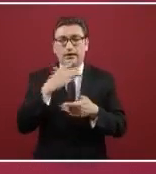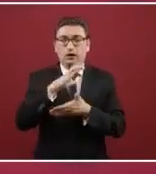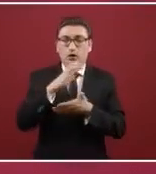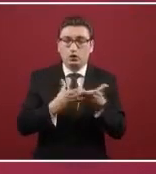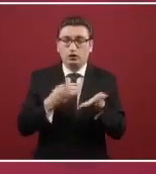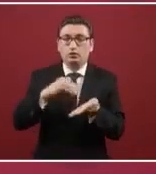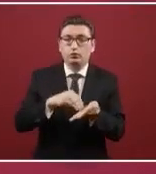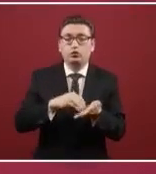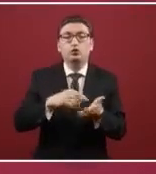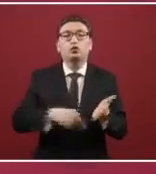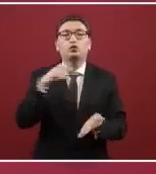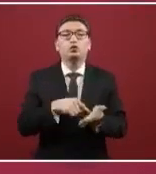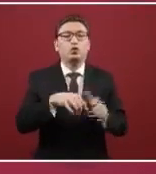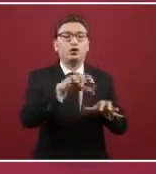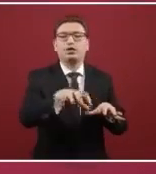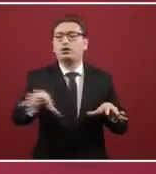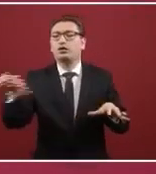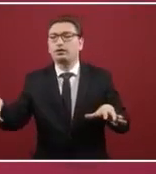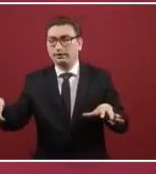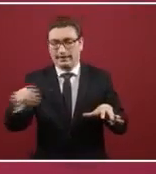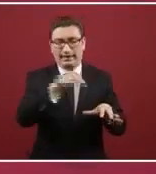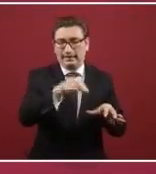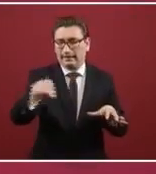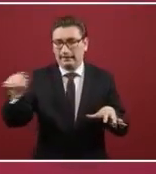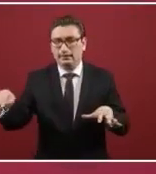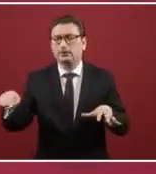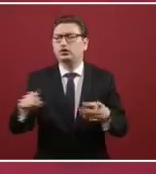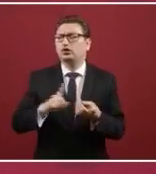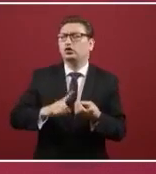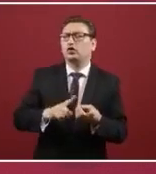incluyeron campos que estaban